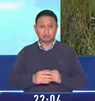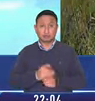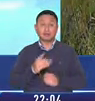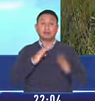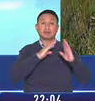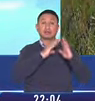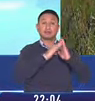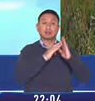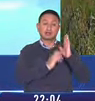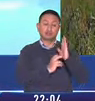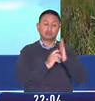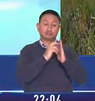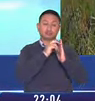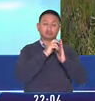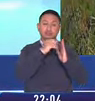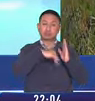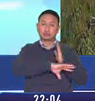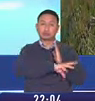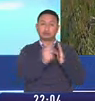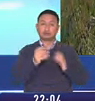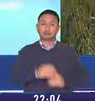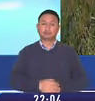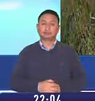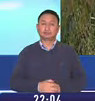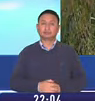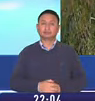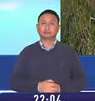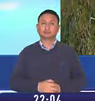domicilios no se han salvado de sus fechorías.